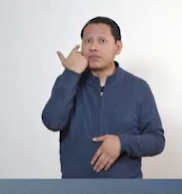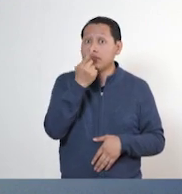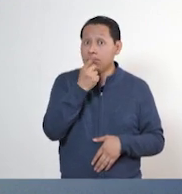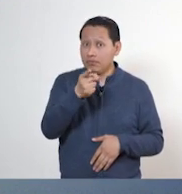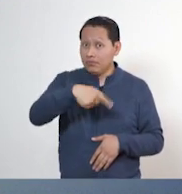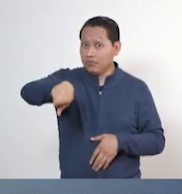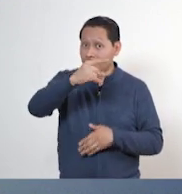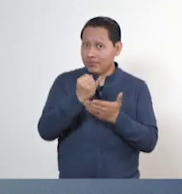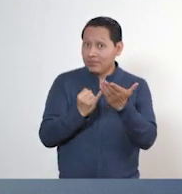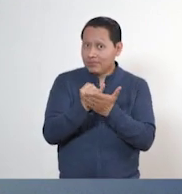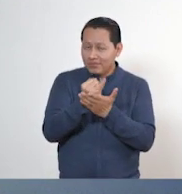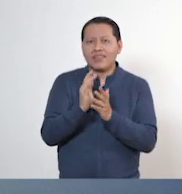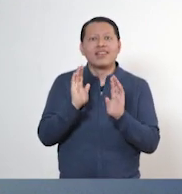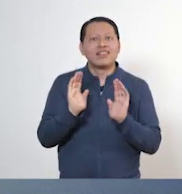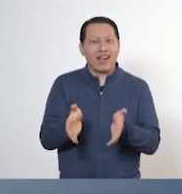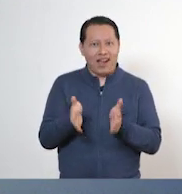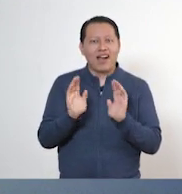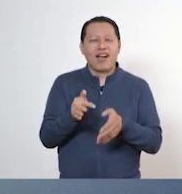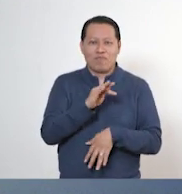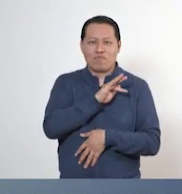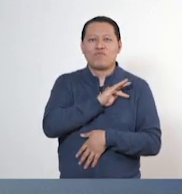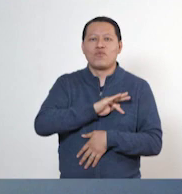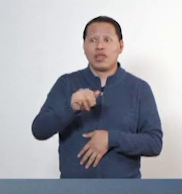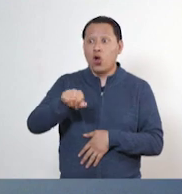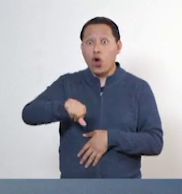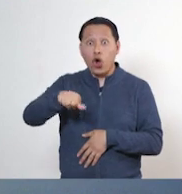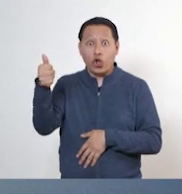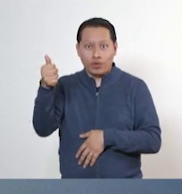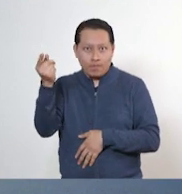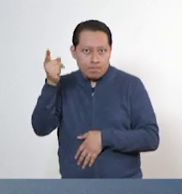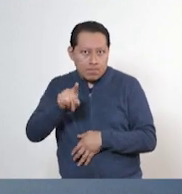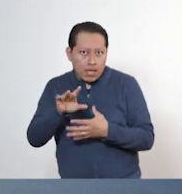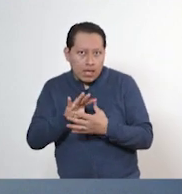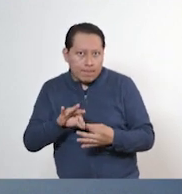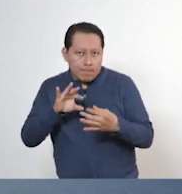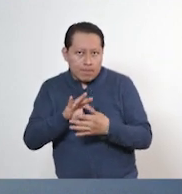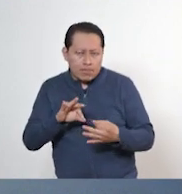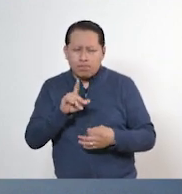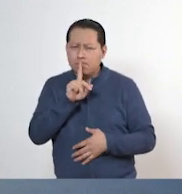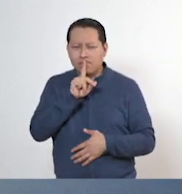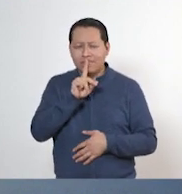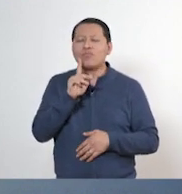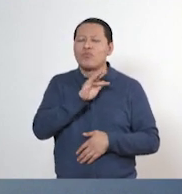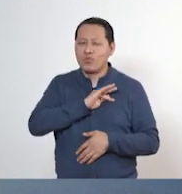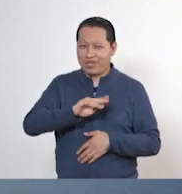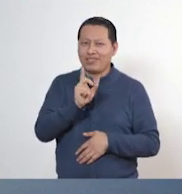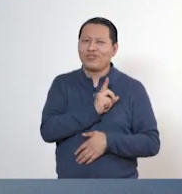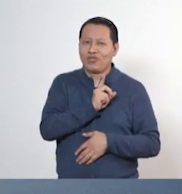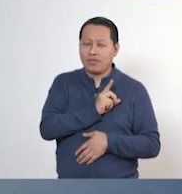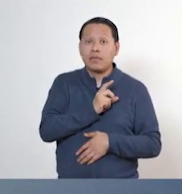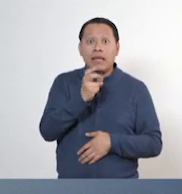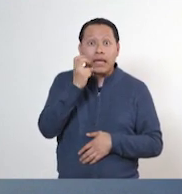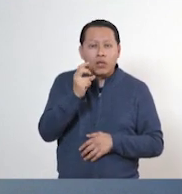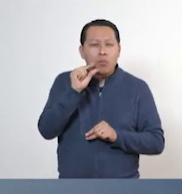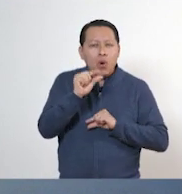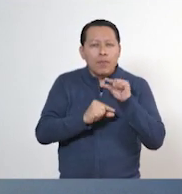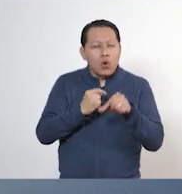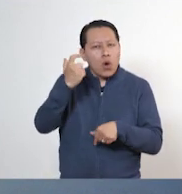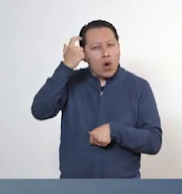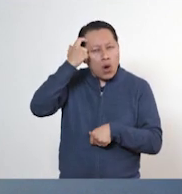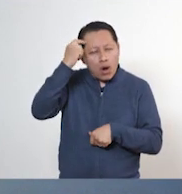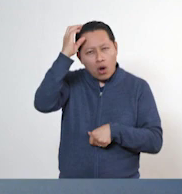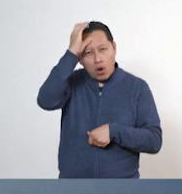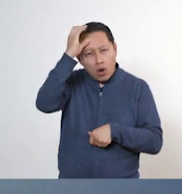sus decisiones ya pueden hacerlas sin que otra persona les esté diciendo qué hacer. Así es, van adquiriendo mayor conciencia y